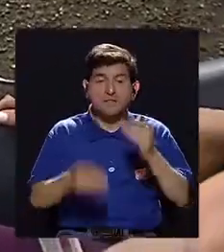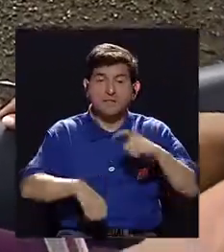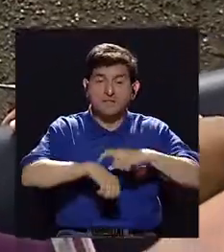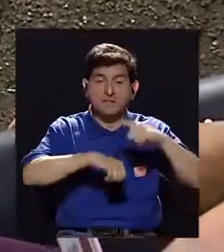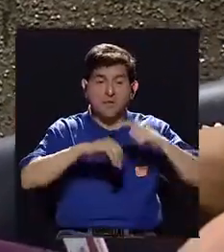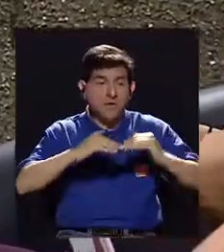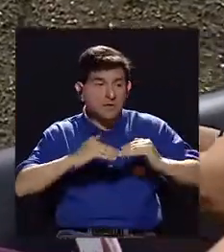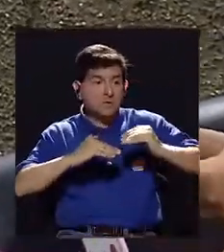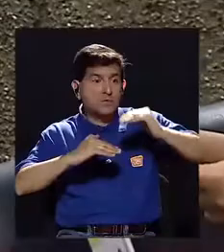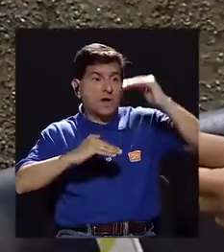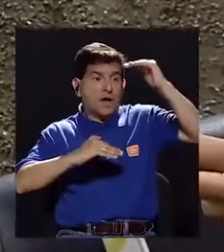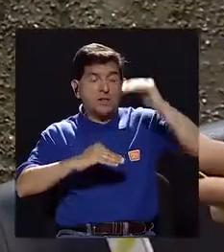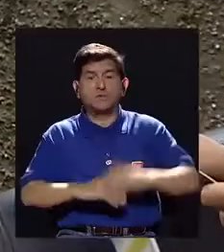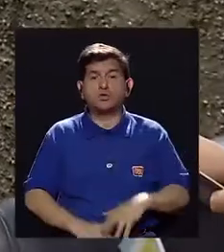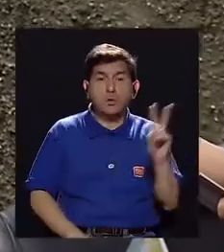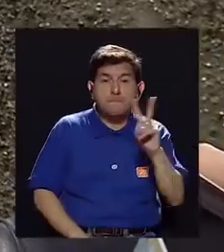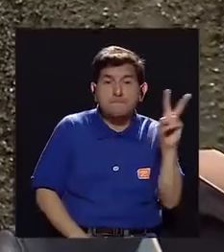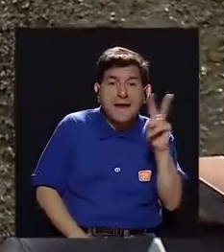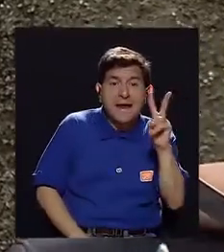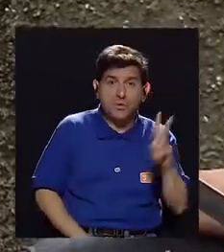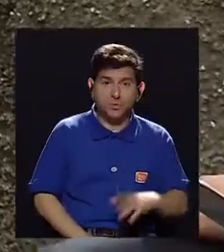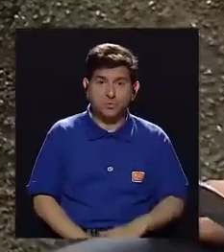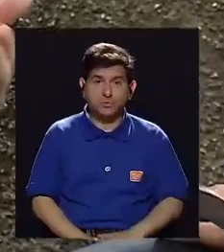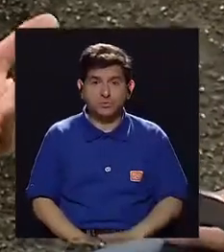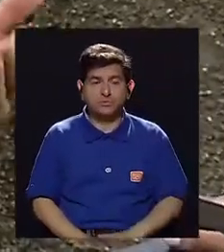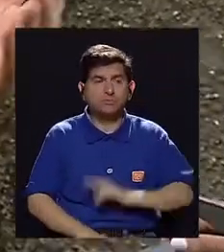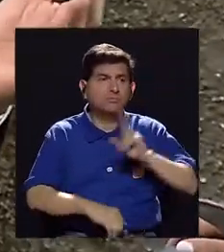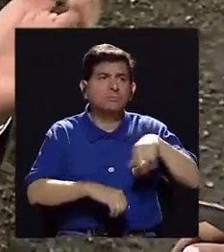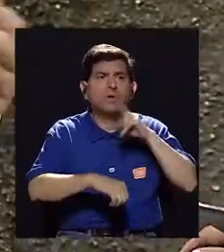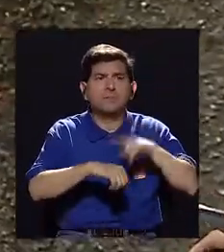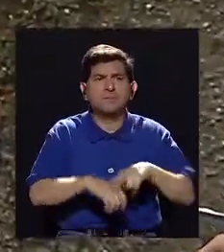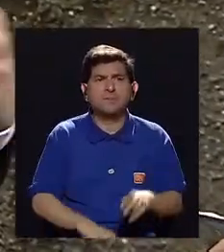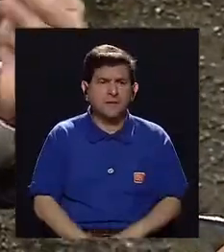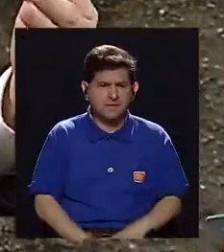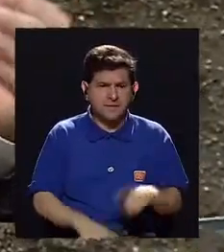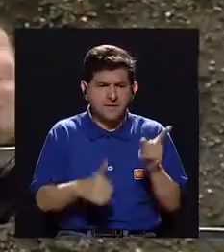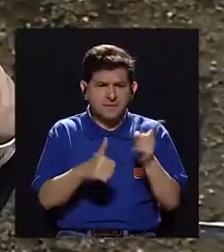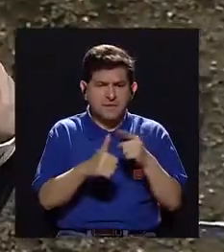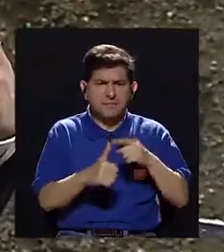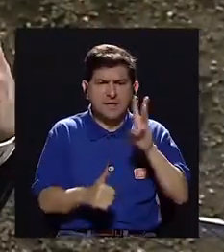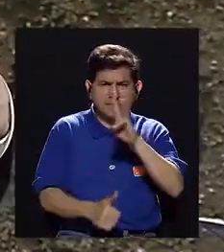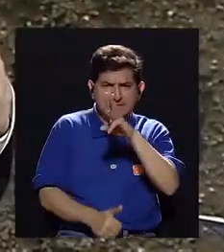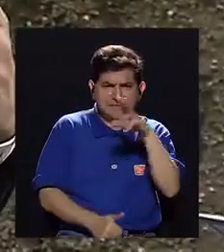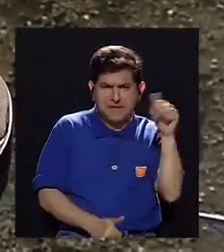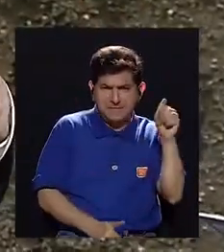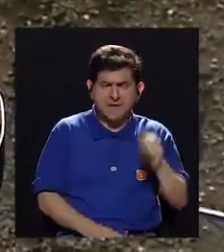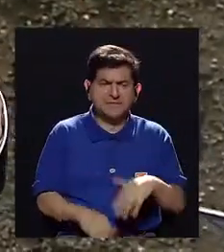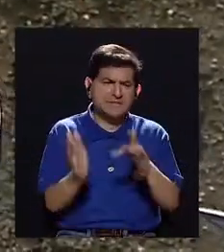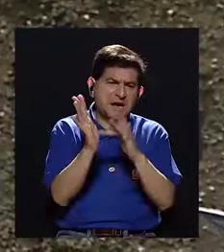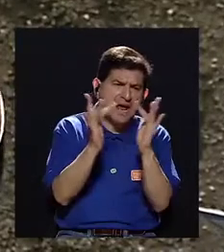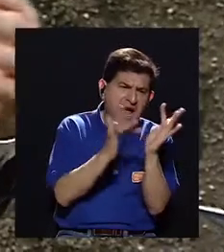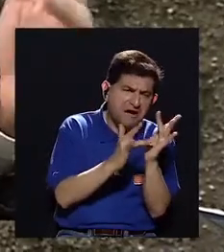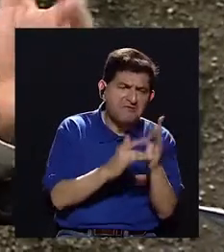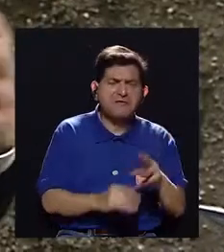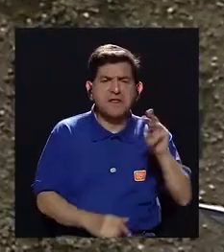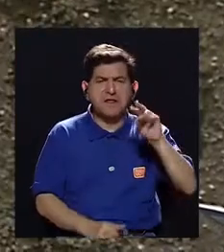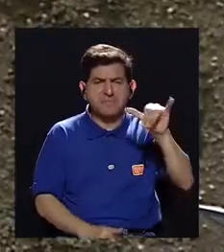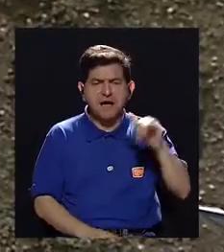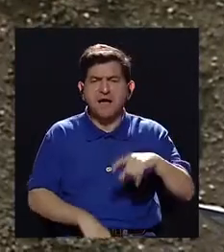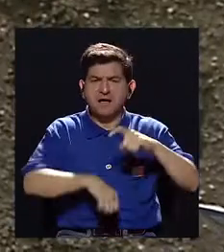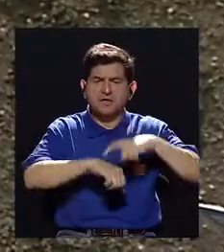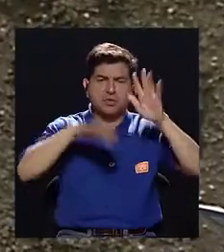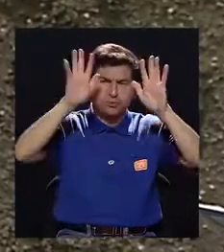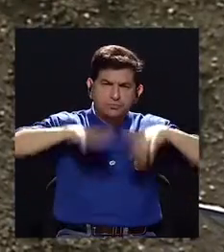picos estacionarios de virus, usualmente en el primer semestre, alrededor de abril, mayo, con la entrada